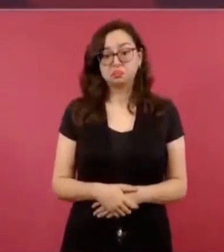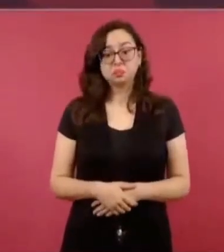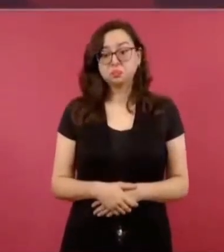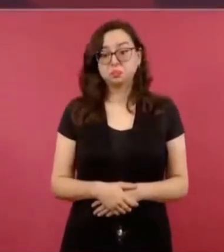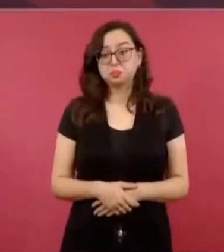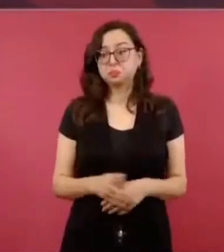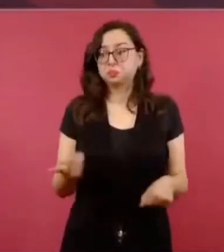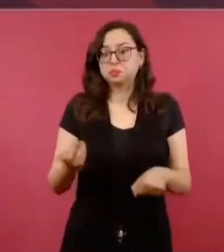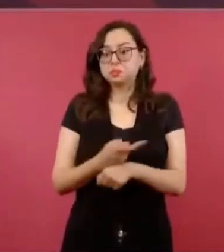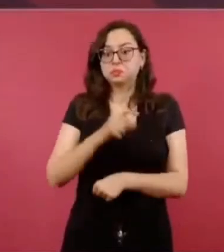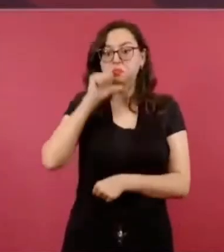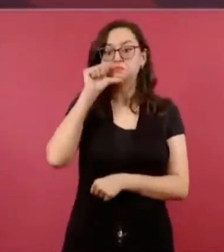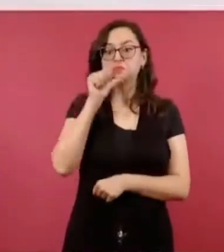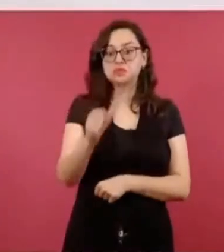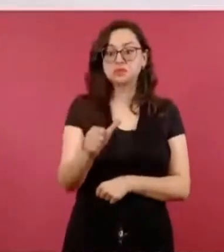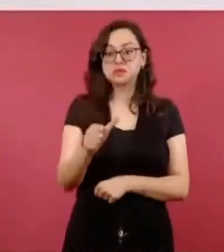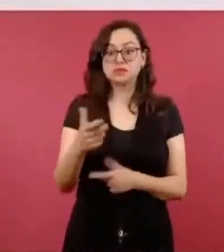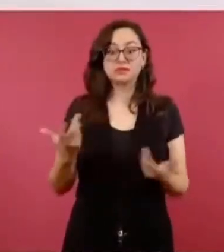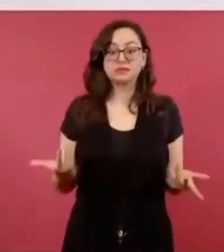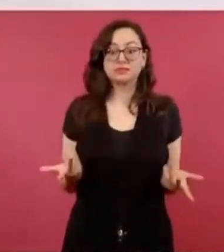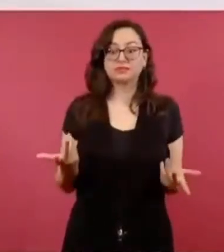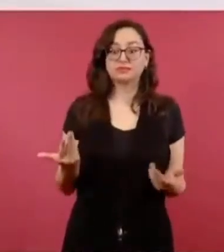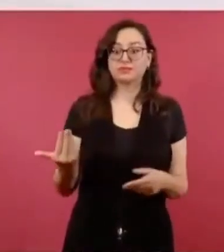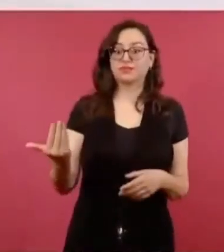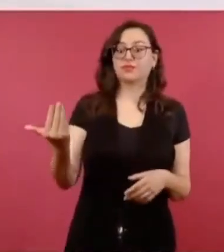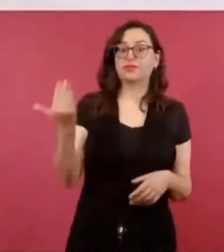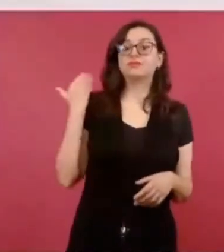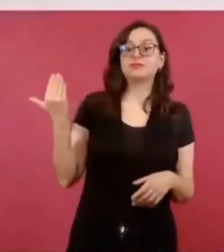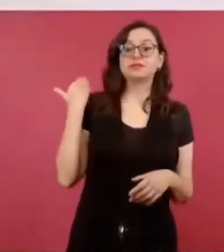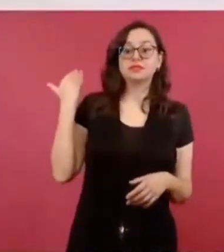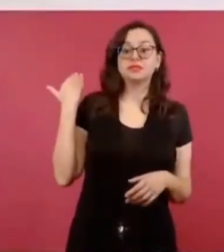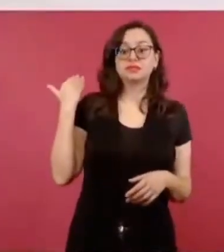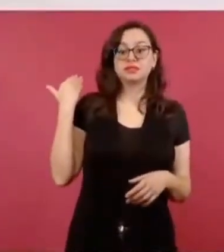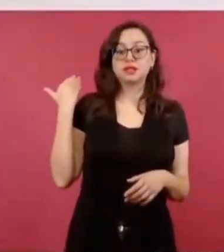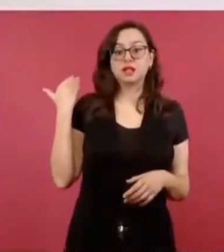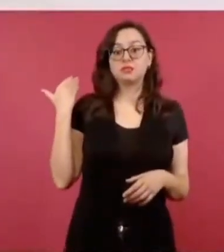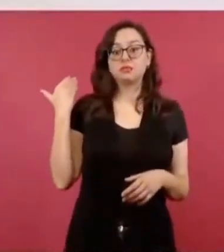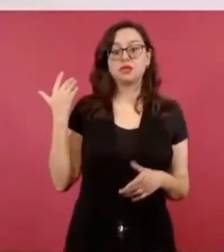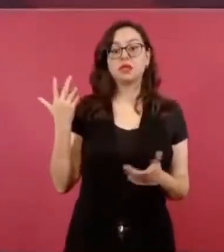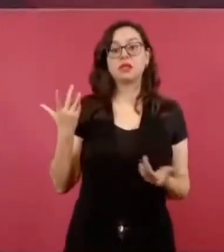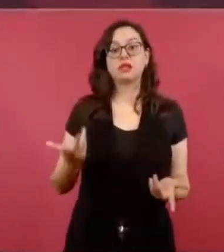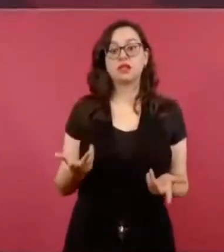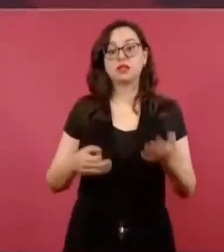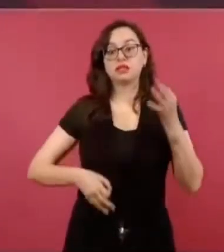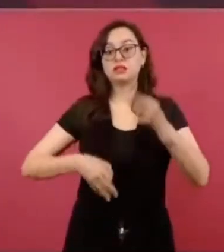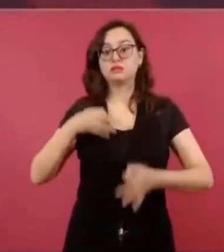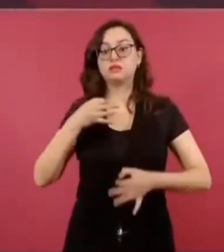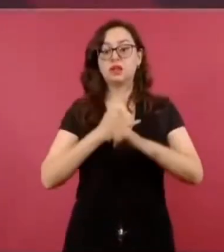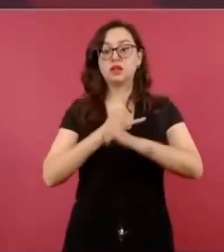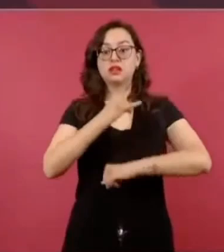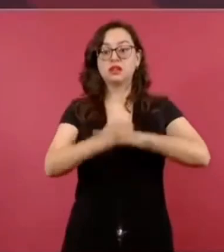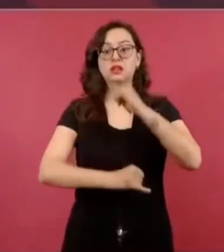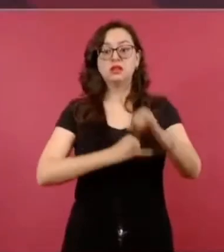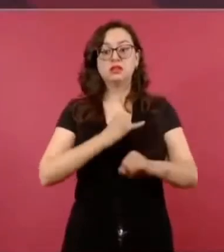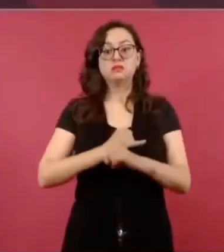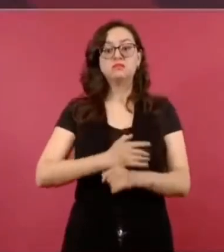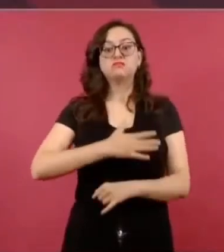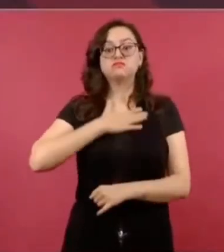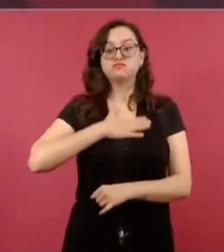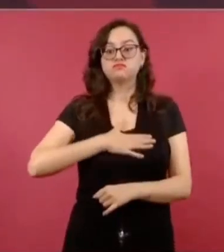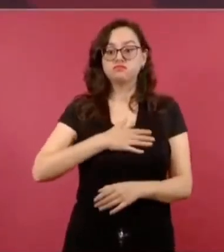Incluso acaba de salir una resolución del Tribunal Internacional de Justicia